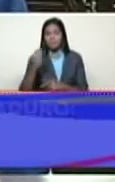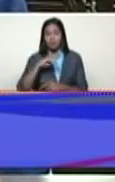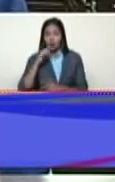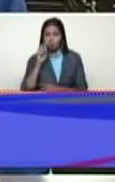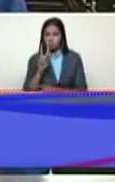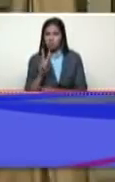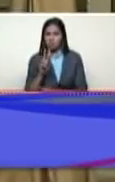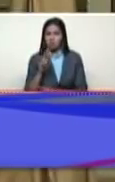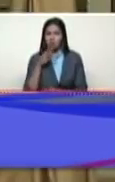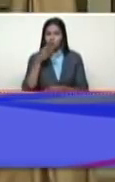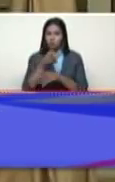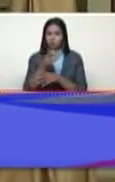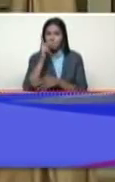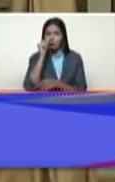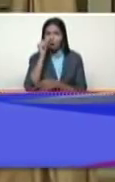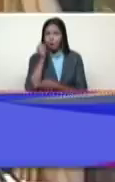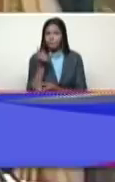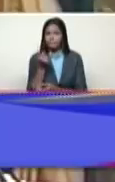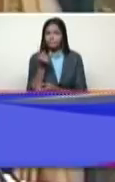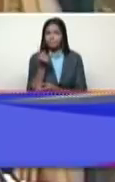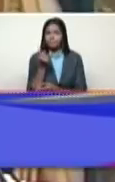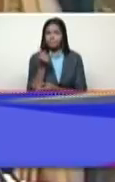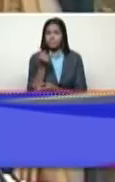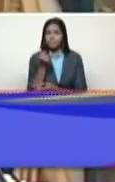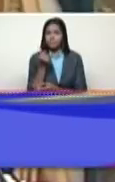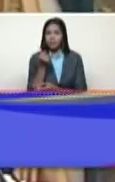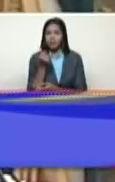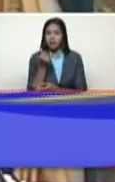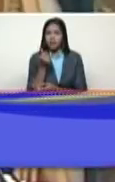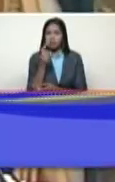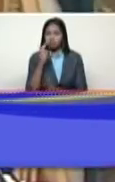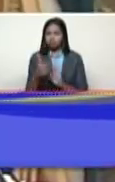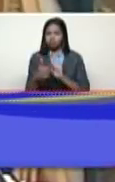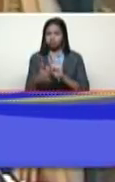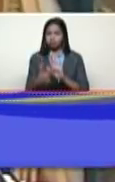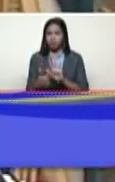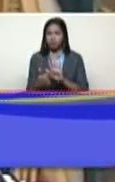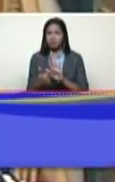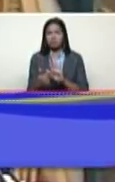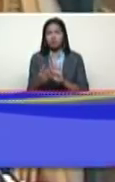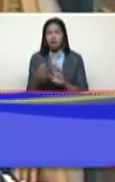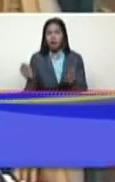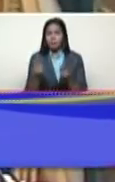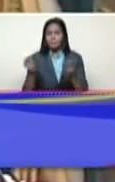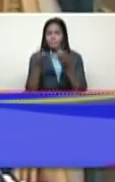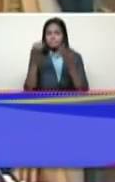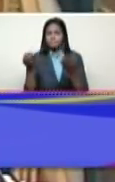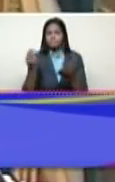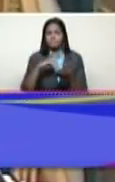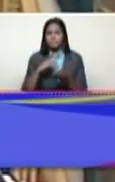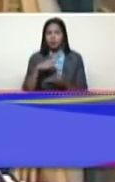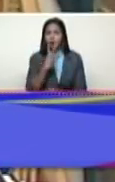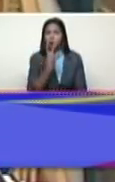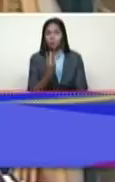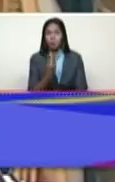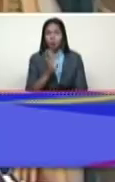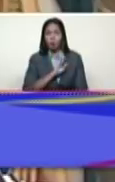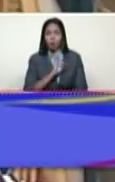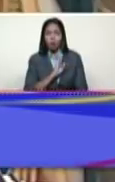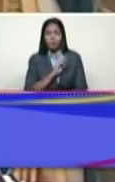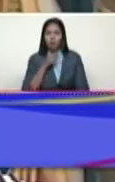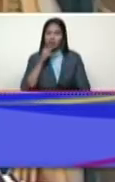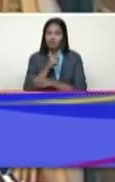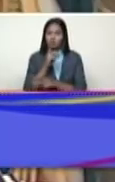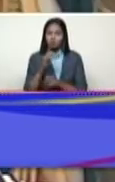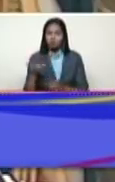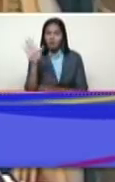fue el reverendo Jesse Jackson. Estuvo al frente de la embajada, levando su voz de dignidad y haciendo una denuncia al mundo.